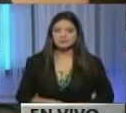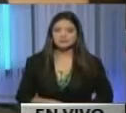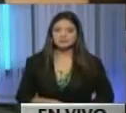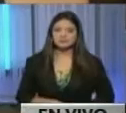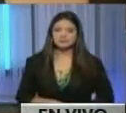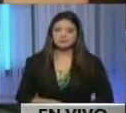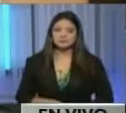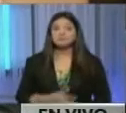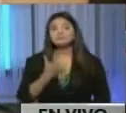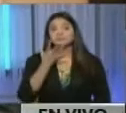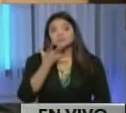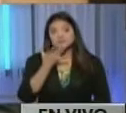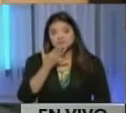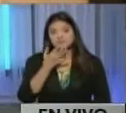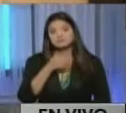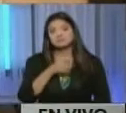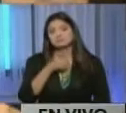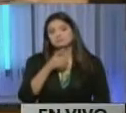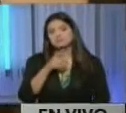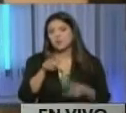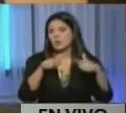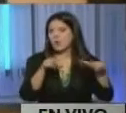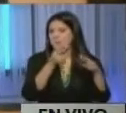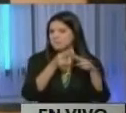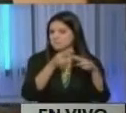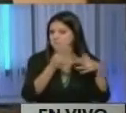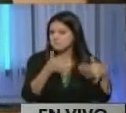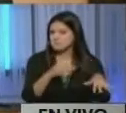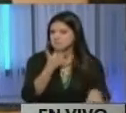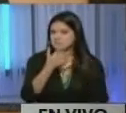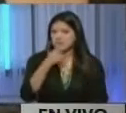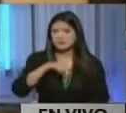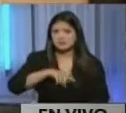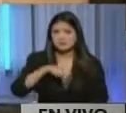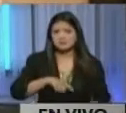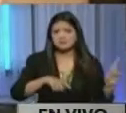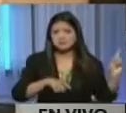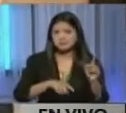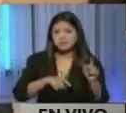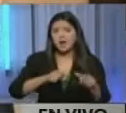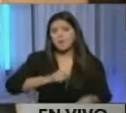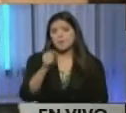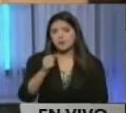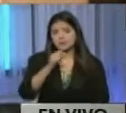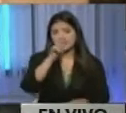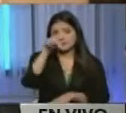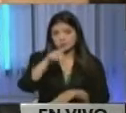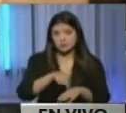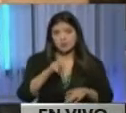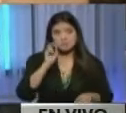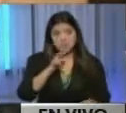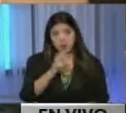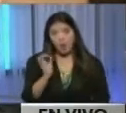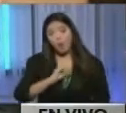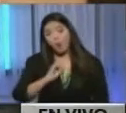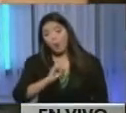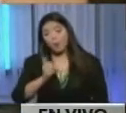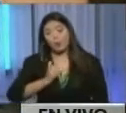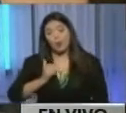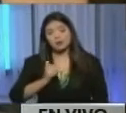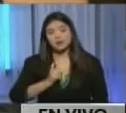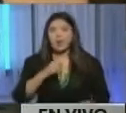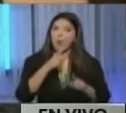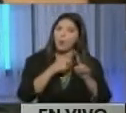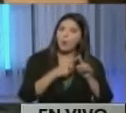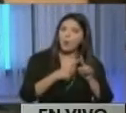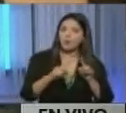En caso de presentarse dentro de una zona algún hecho o circunstancia que requiera la presencia de la Policía Nacional o cualquier otra autoridad